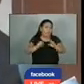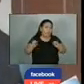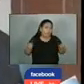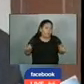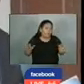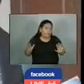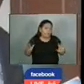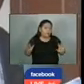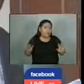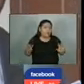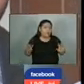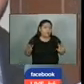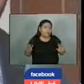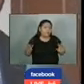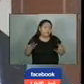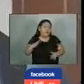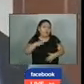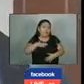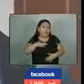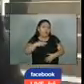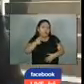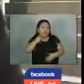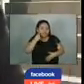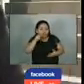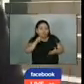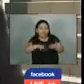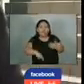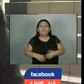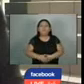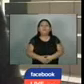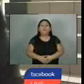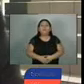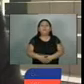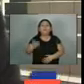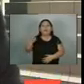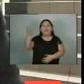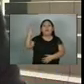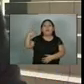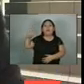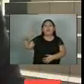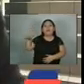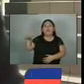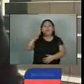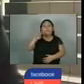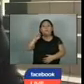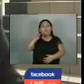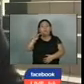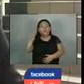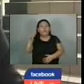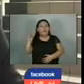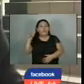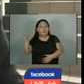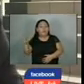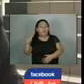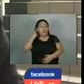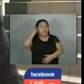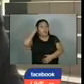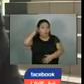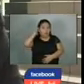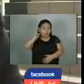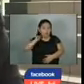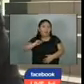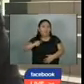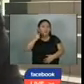para terminar, ¿verdad? O una observación. Desde marzo del año 2022, a Catalino Miranda